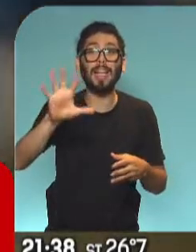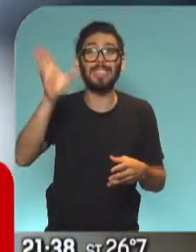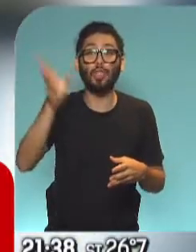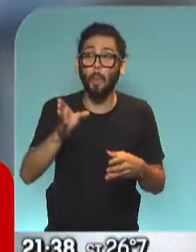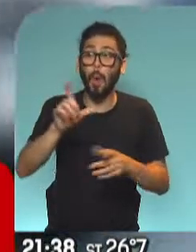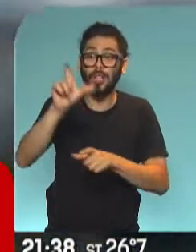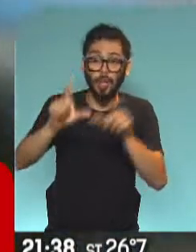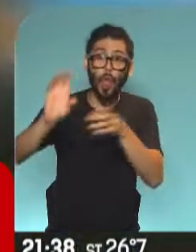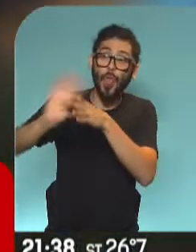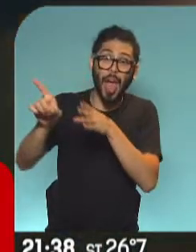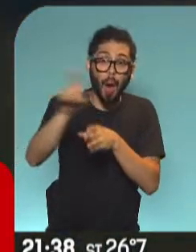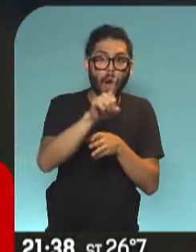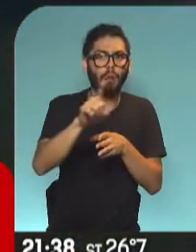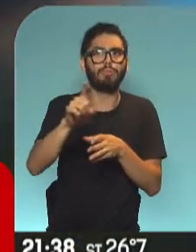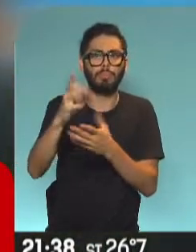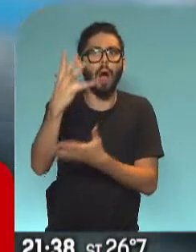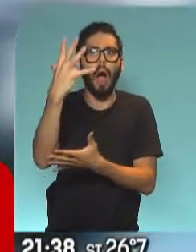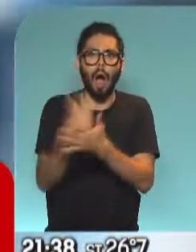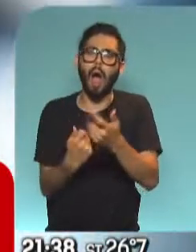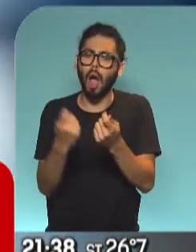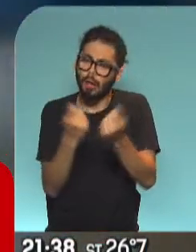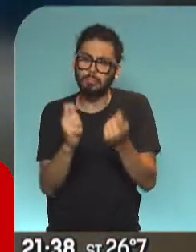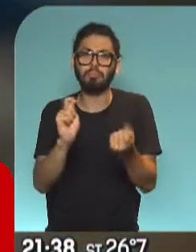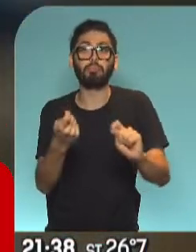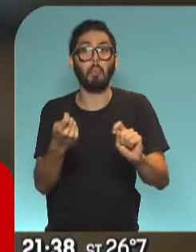de los acreedores externos aceptó el canje.